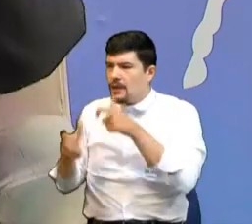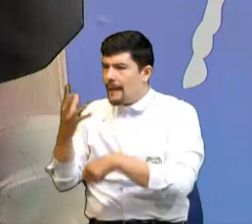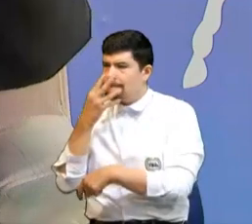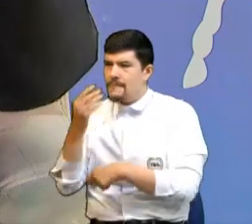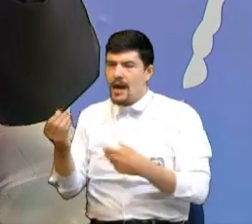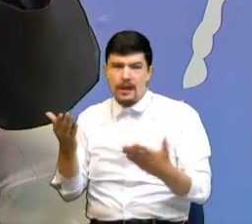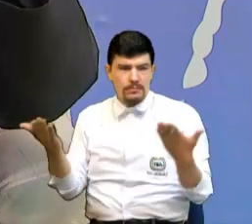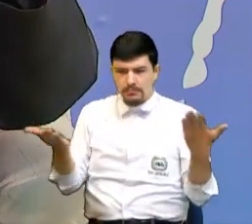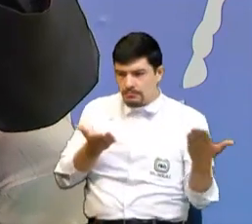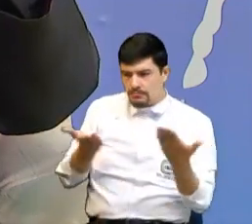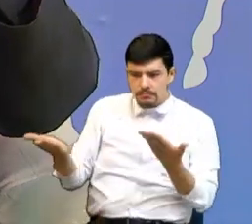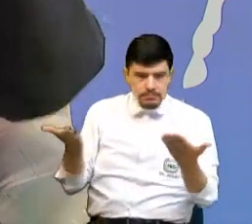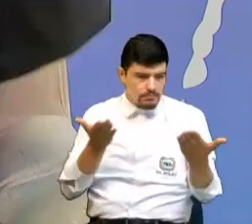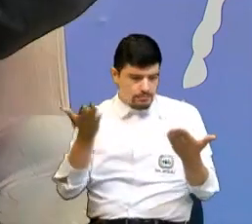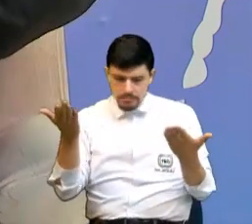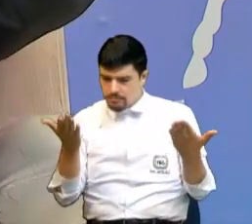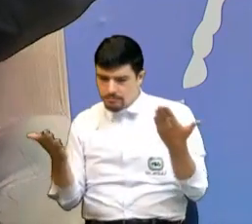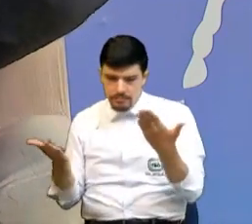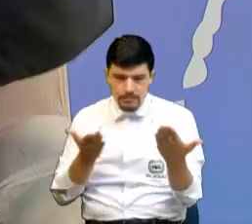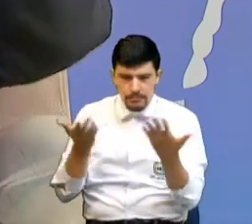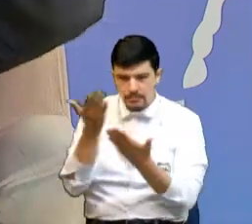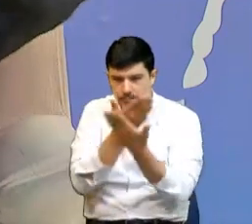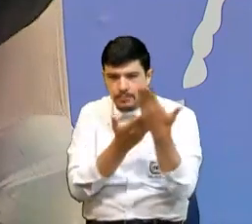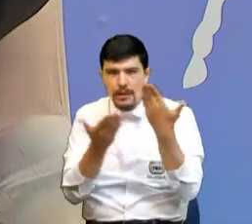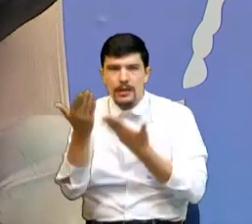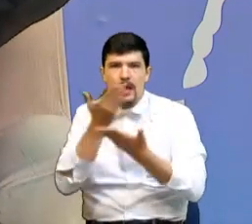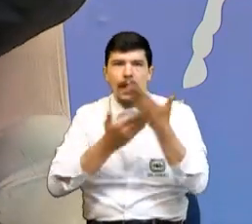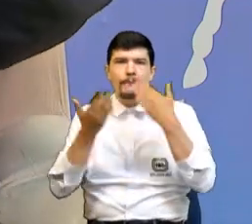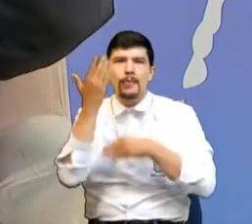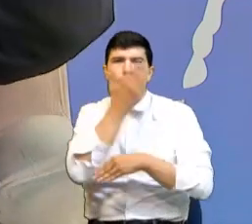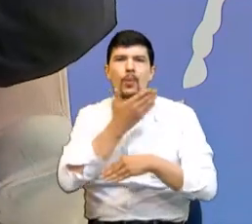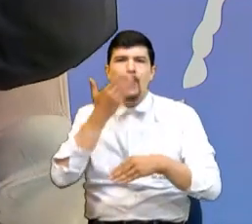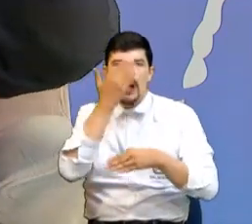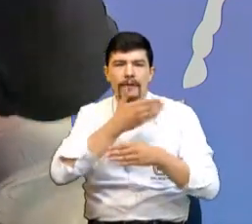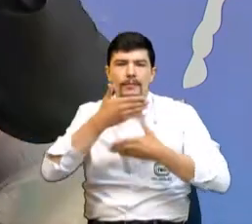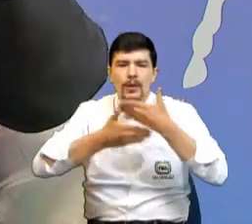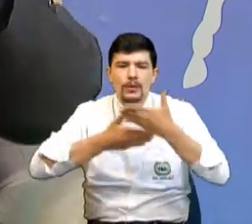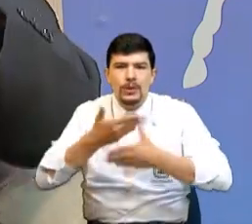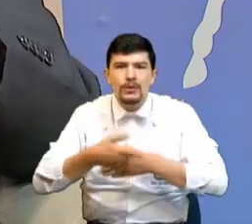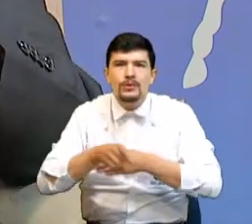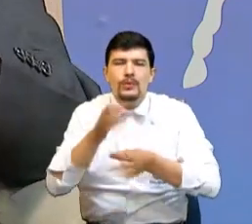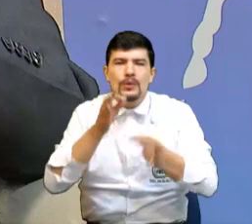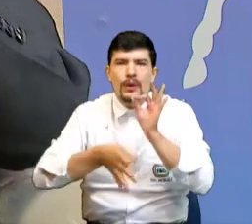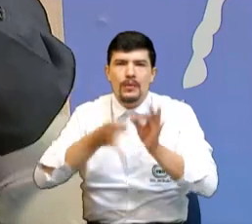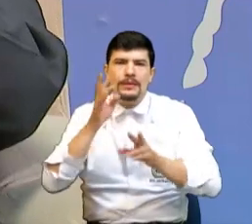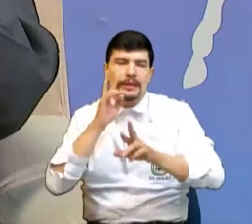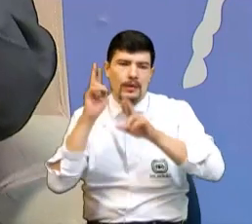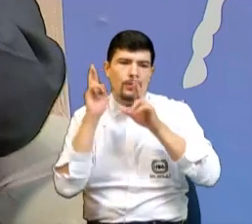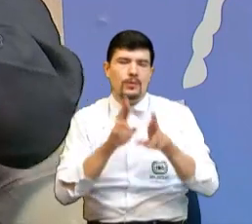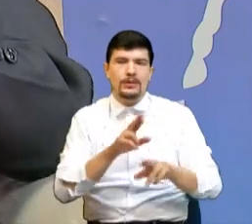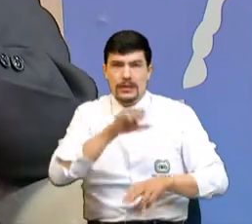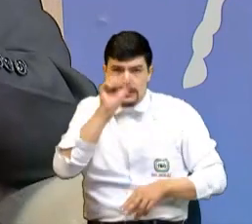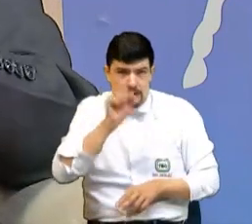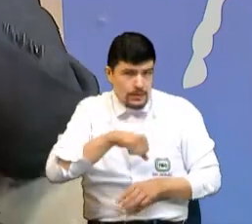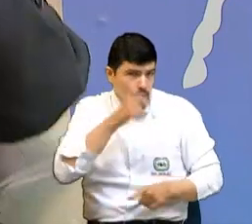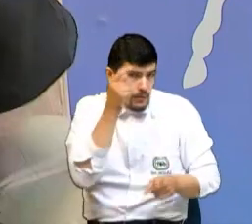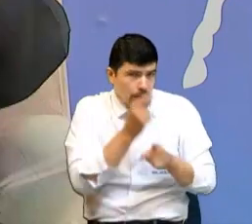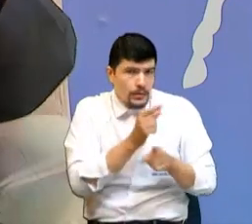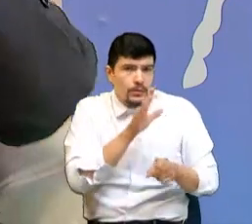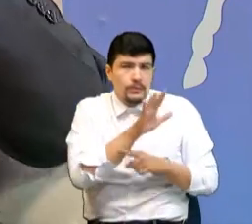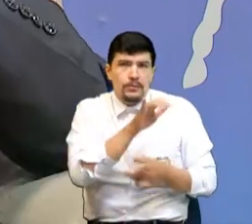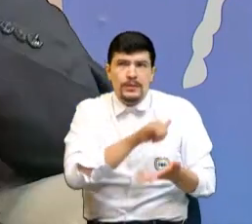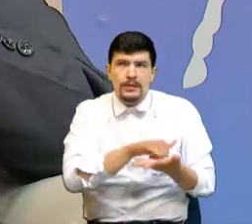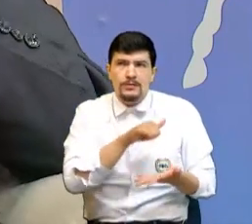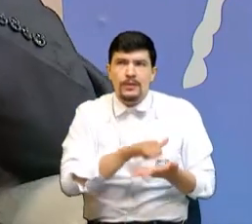del presunto victimario, pero ya eso es en las postrimerías del juicio, en donde le toca a un buen juez,